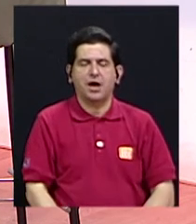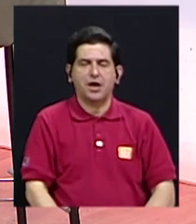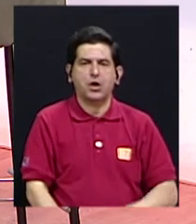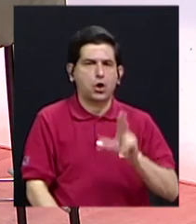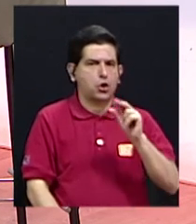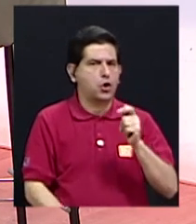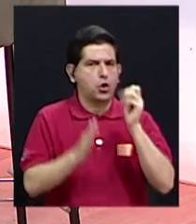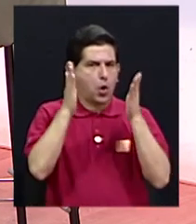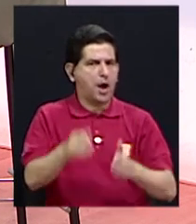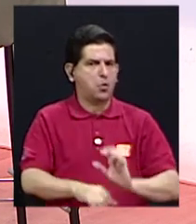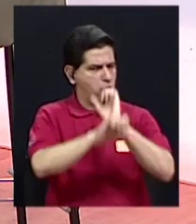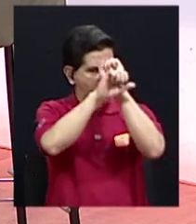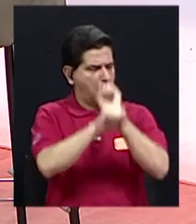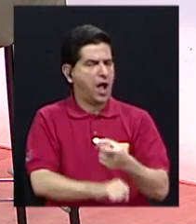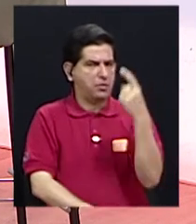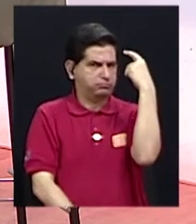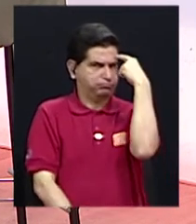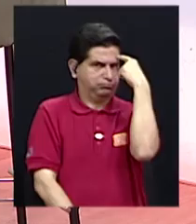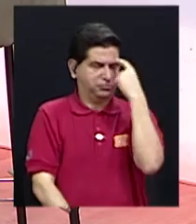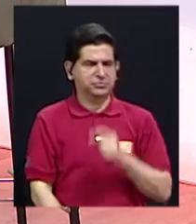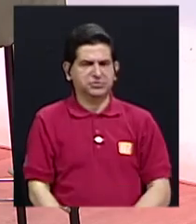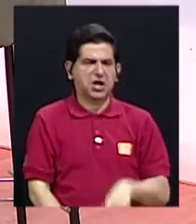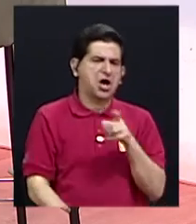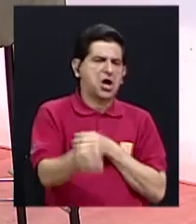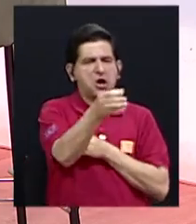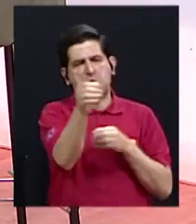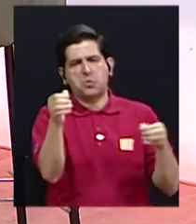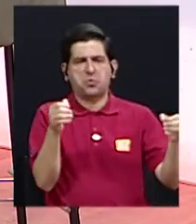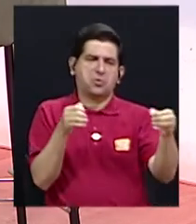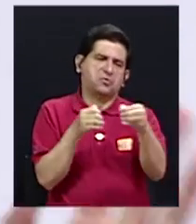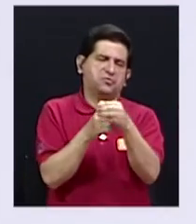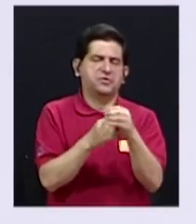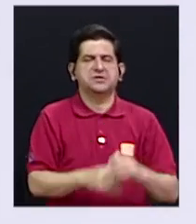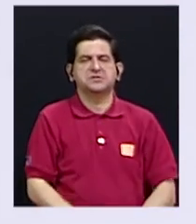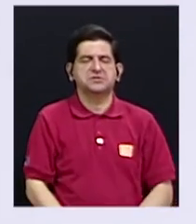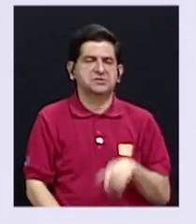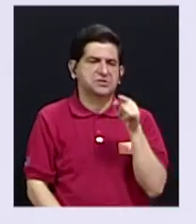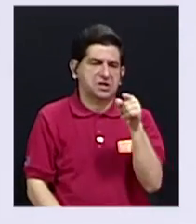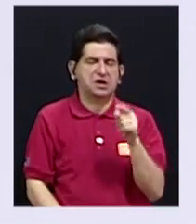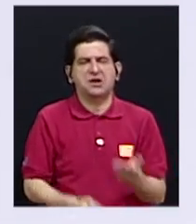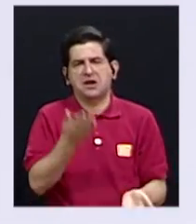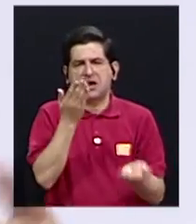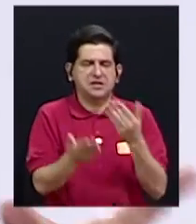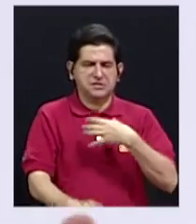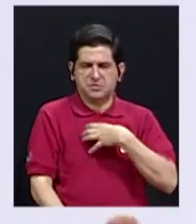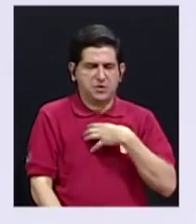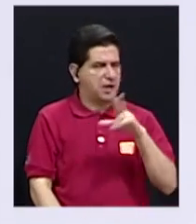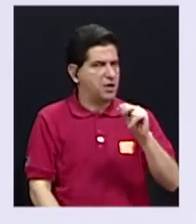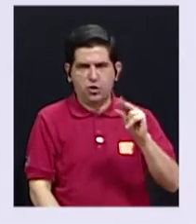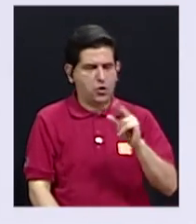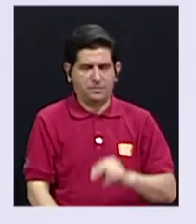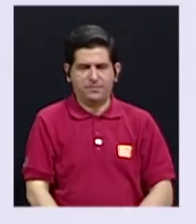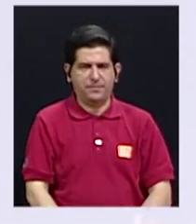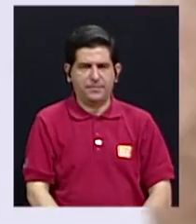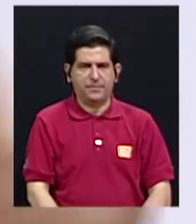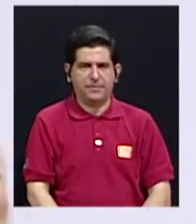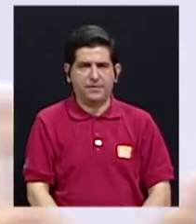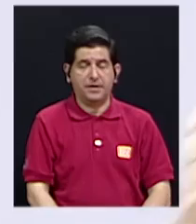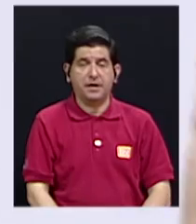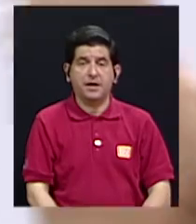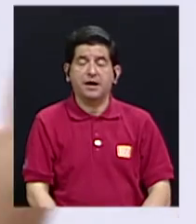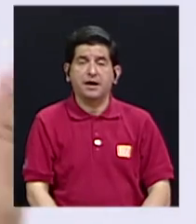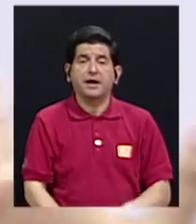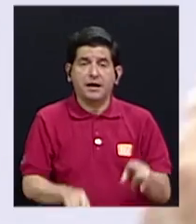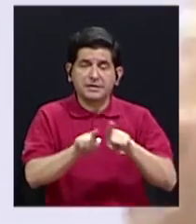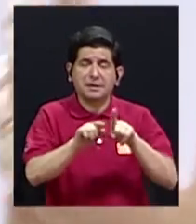abogado tradicional que nos imaginamos en la oficina en el bufete de él sino él también está la cantidad